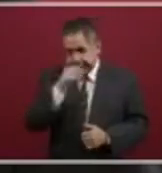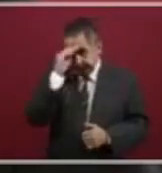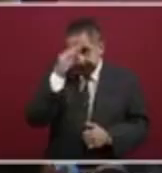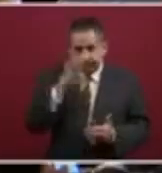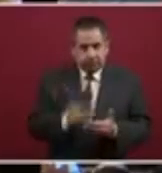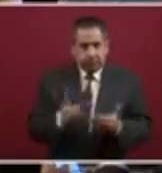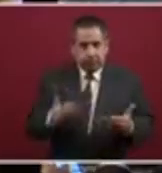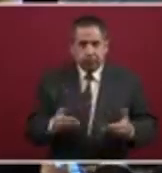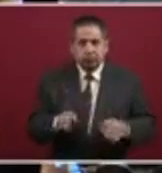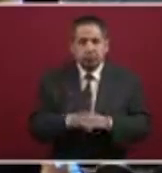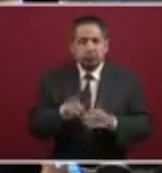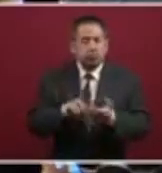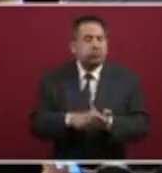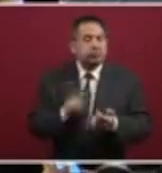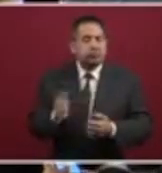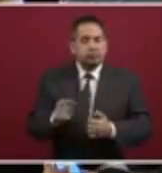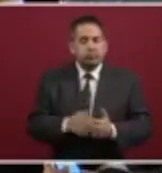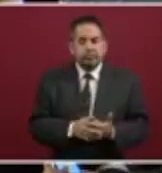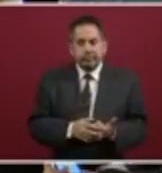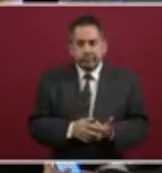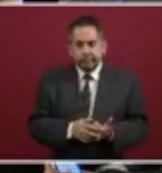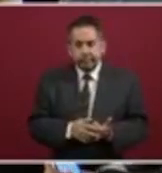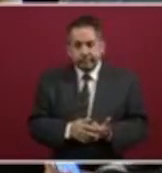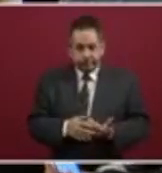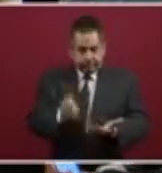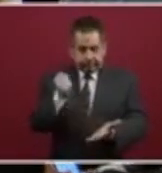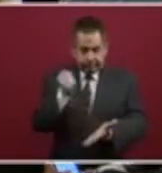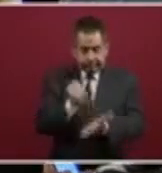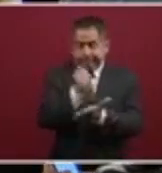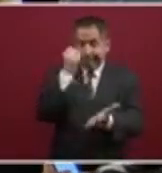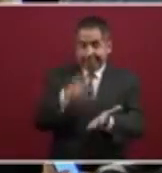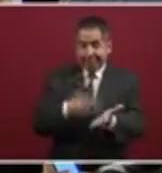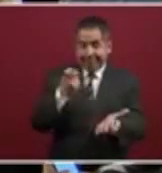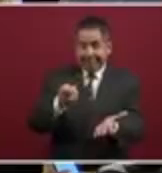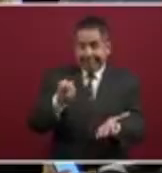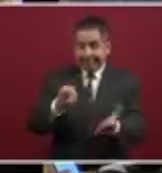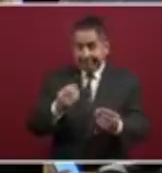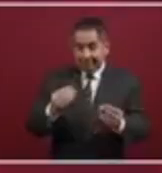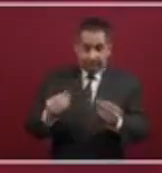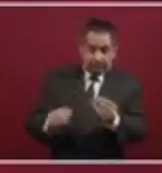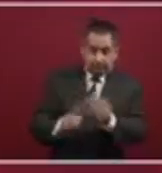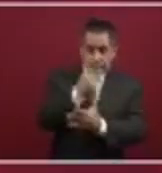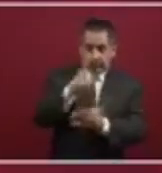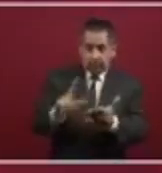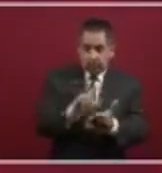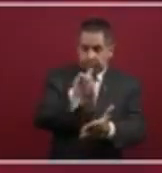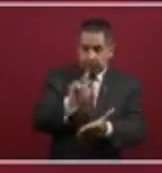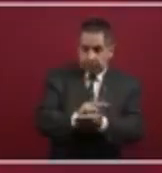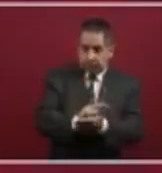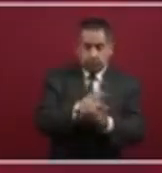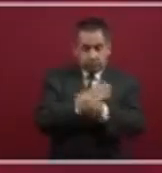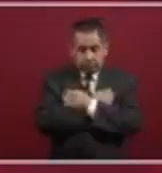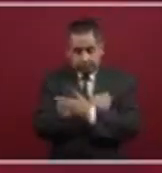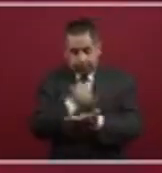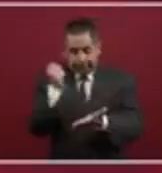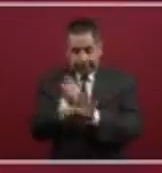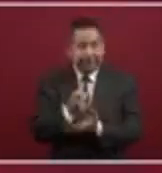ahora se aprobó con la nueva reforma